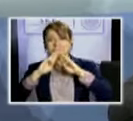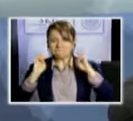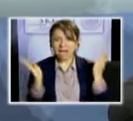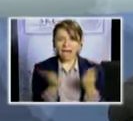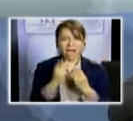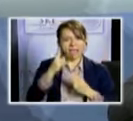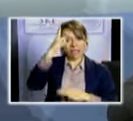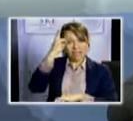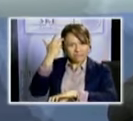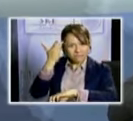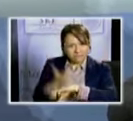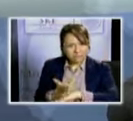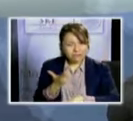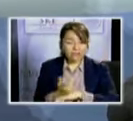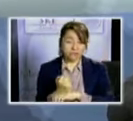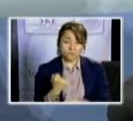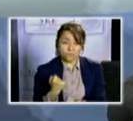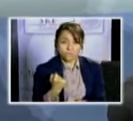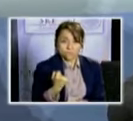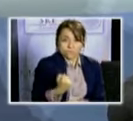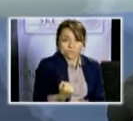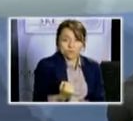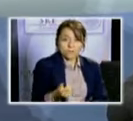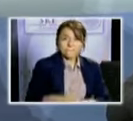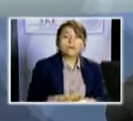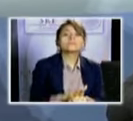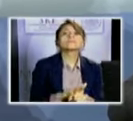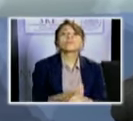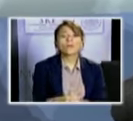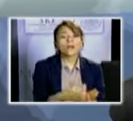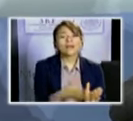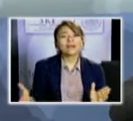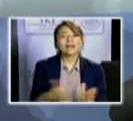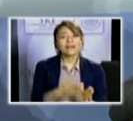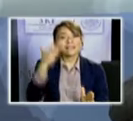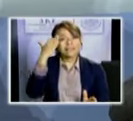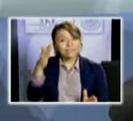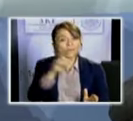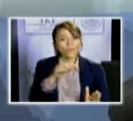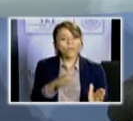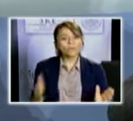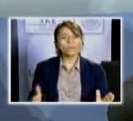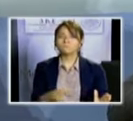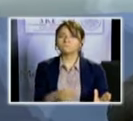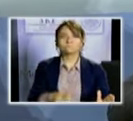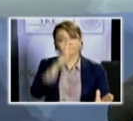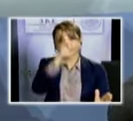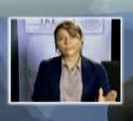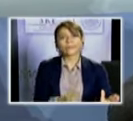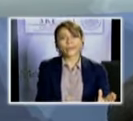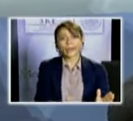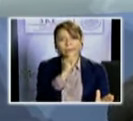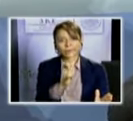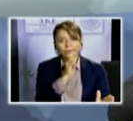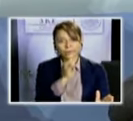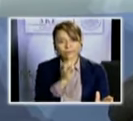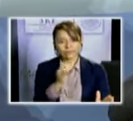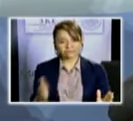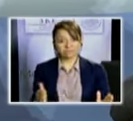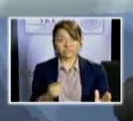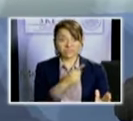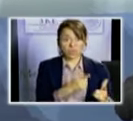hizo poderosa durante el periodo del prohibicionismo del alcohol. Una vez que se levantó el prohibicionismo en